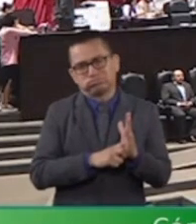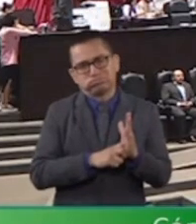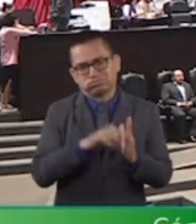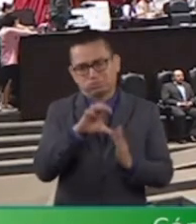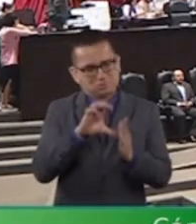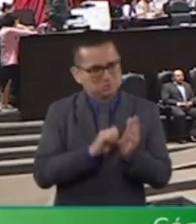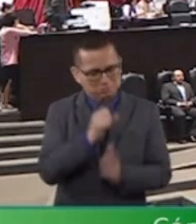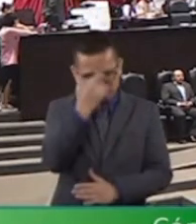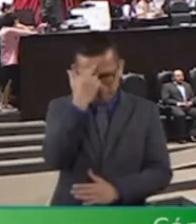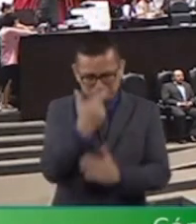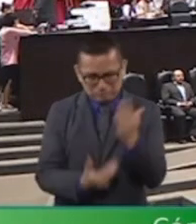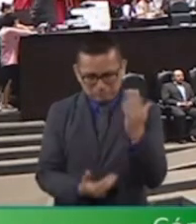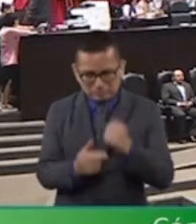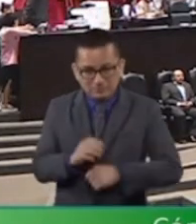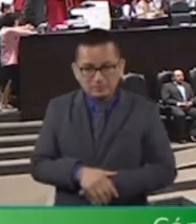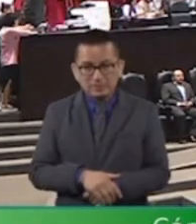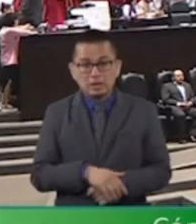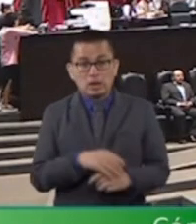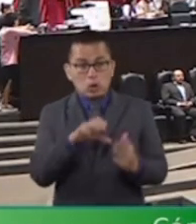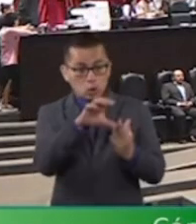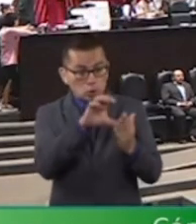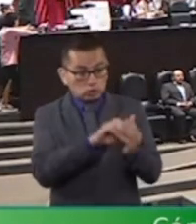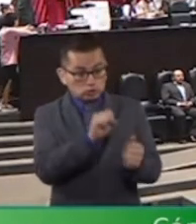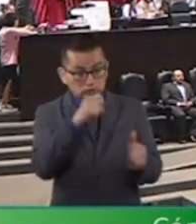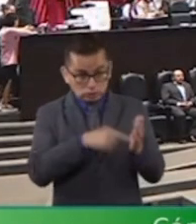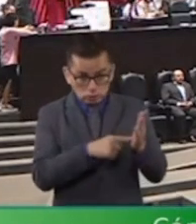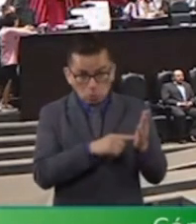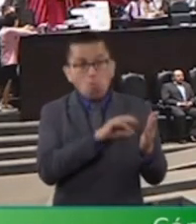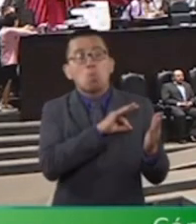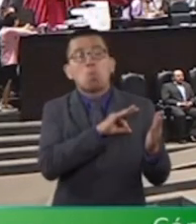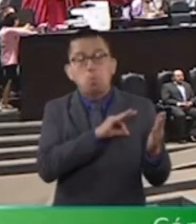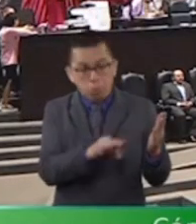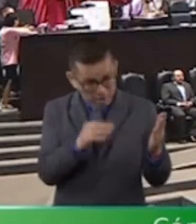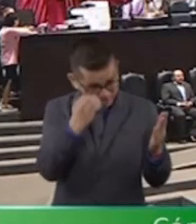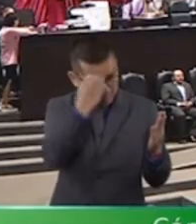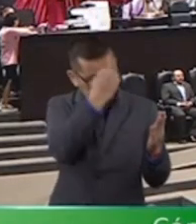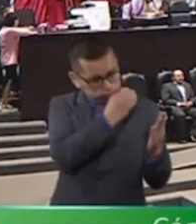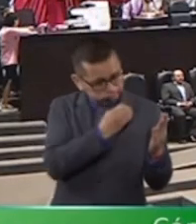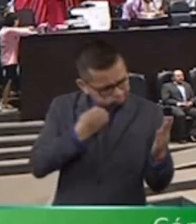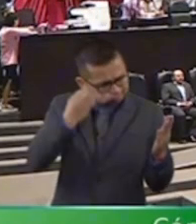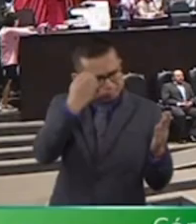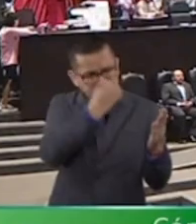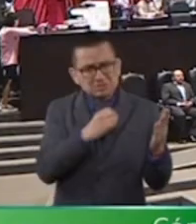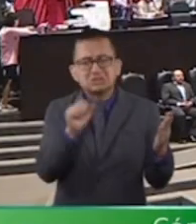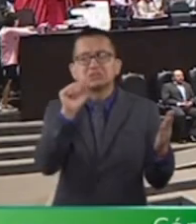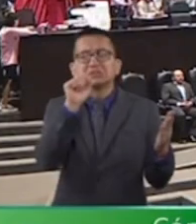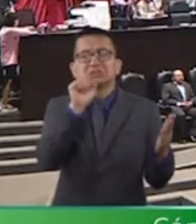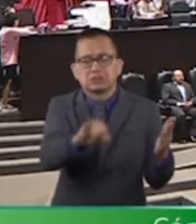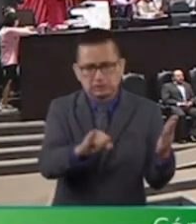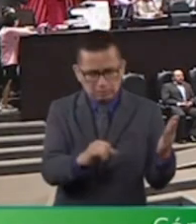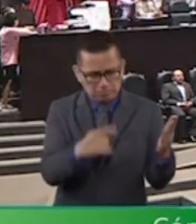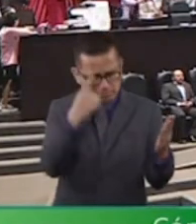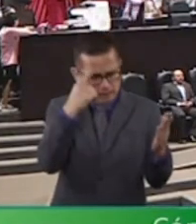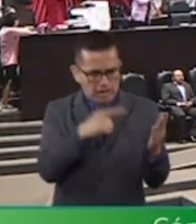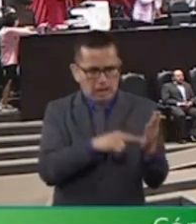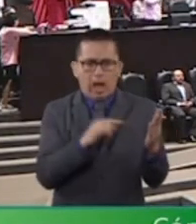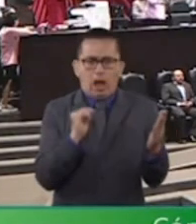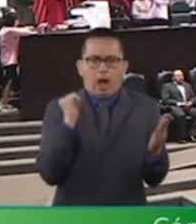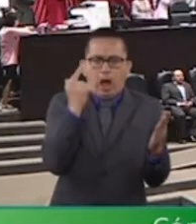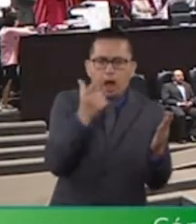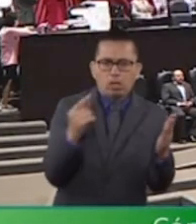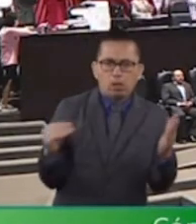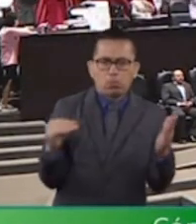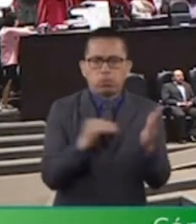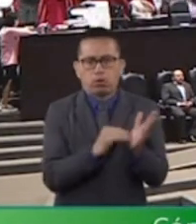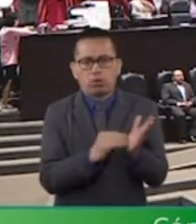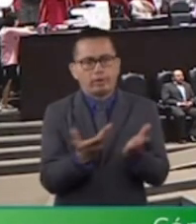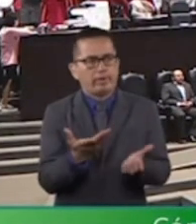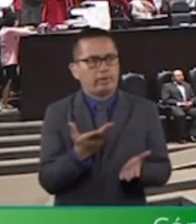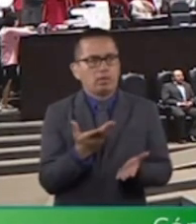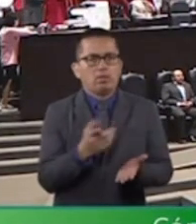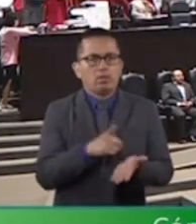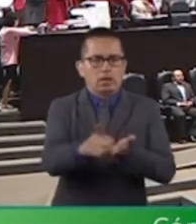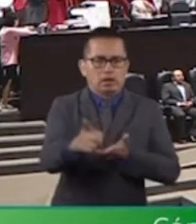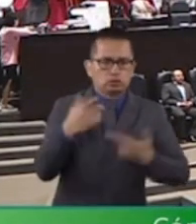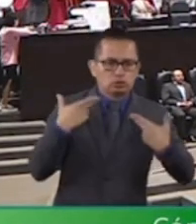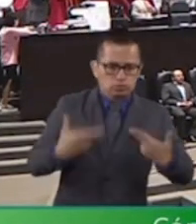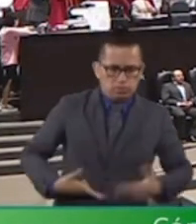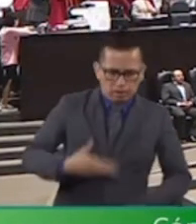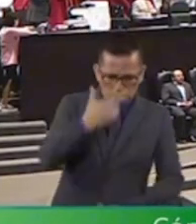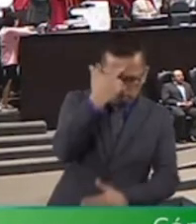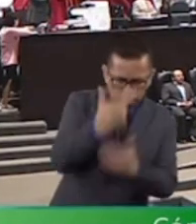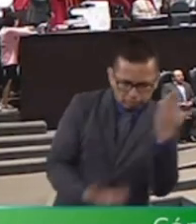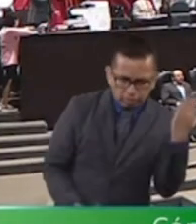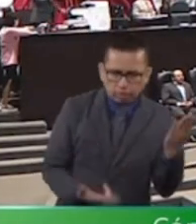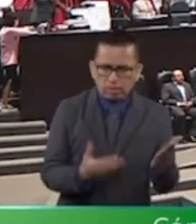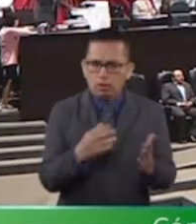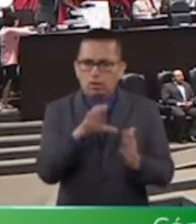Constitución sí puede ser revisada para no caer en violación de derechos ni en inconstitucionalidades, que